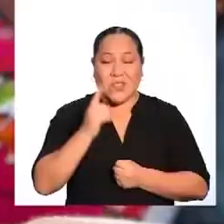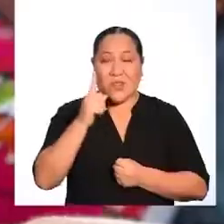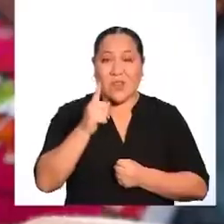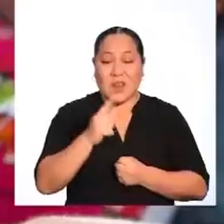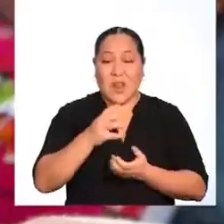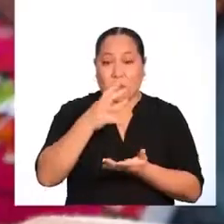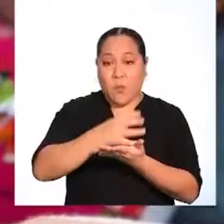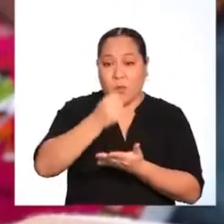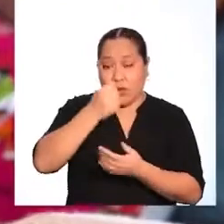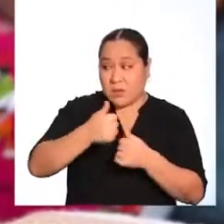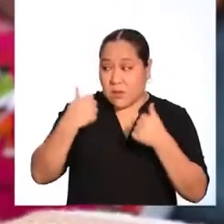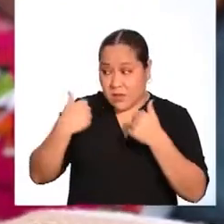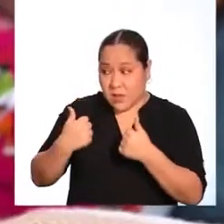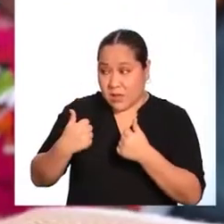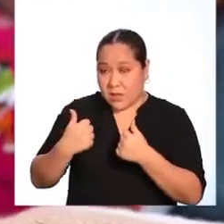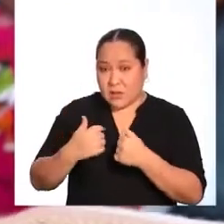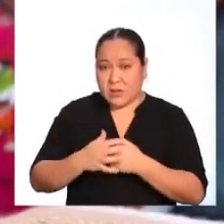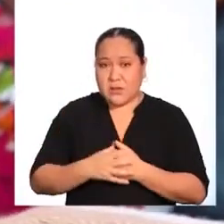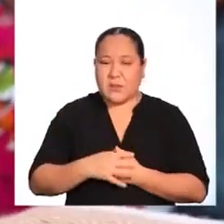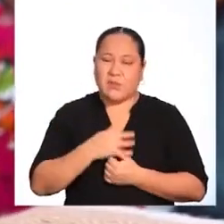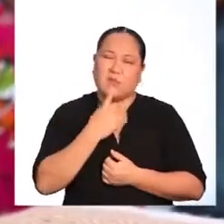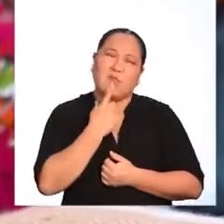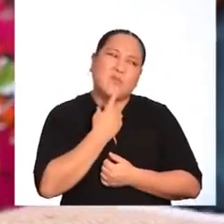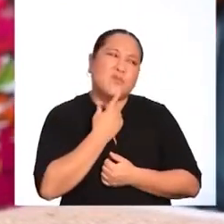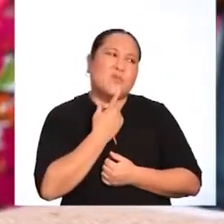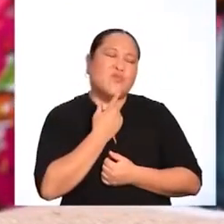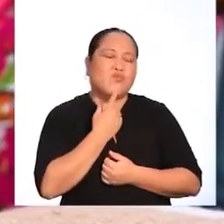una botella está bien entonces